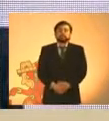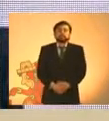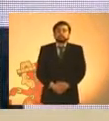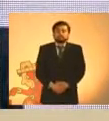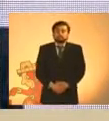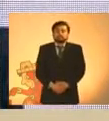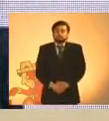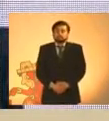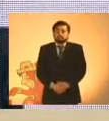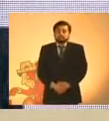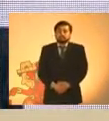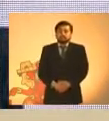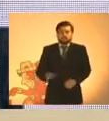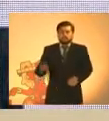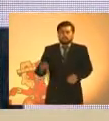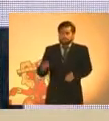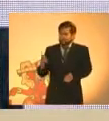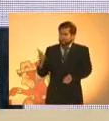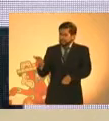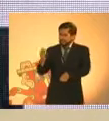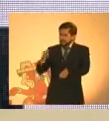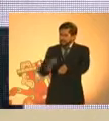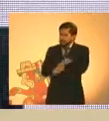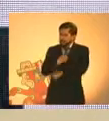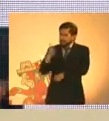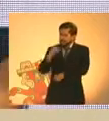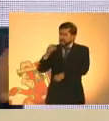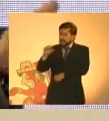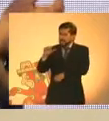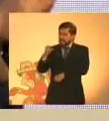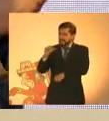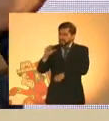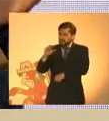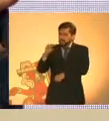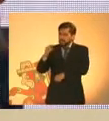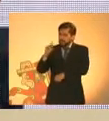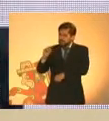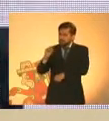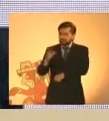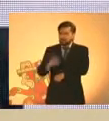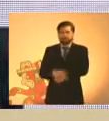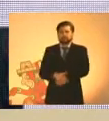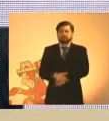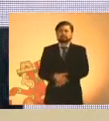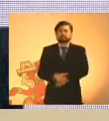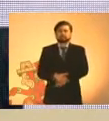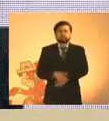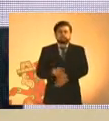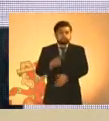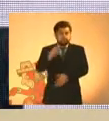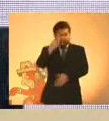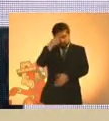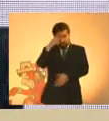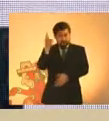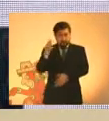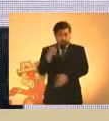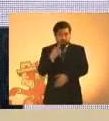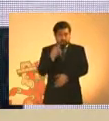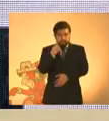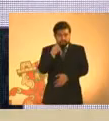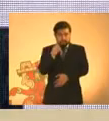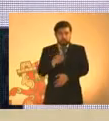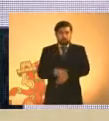porque ayacucho pues es muy sencillo porque es la